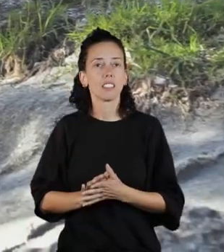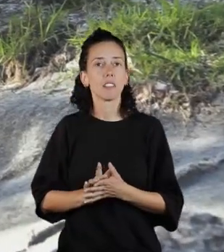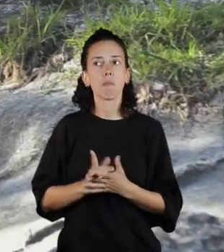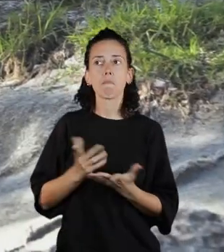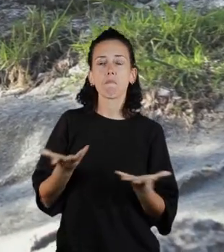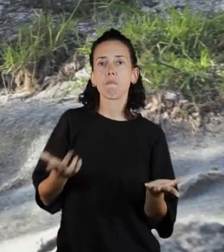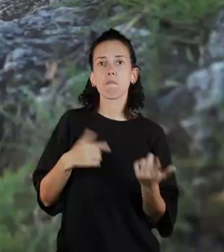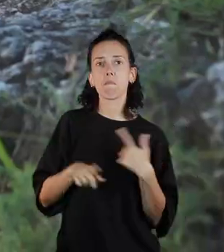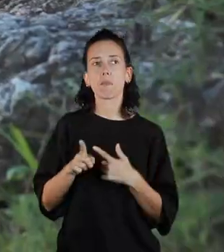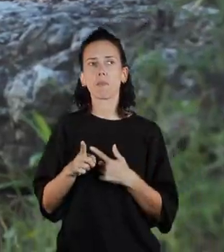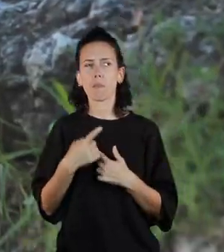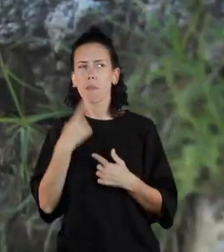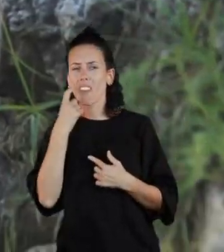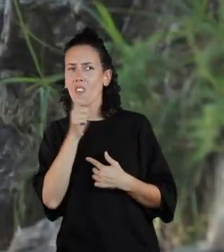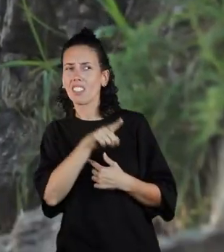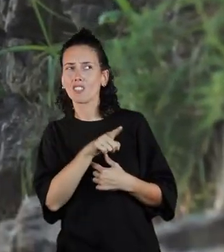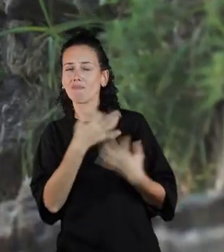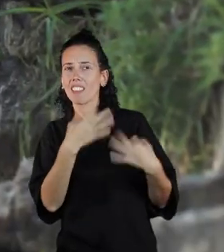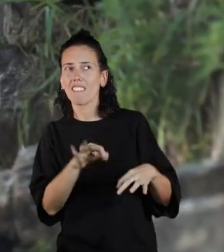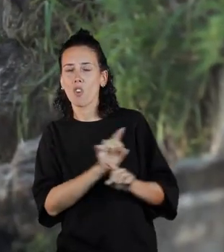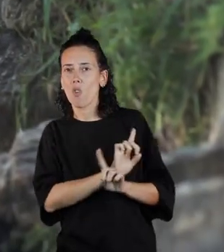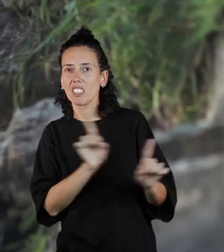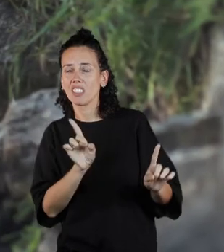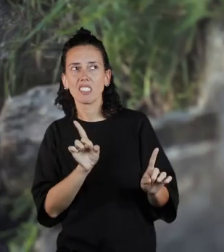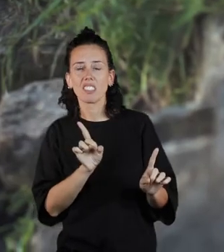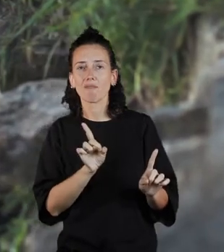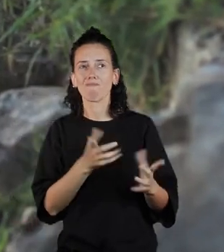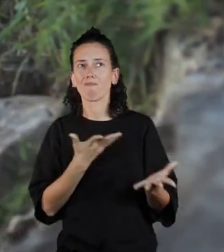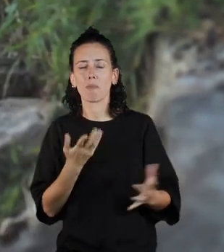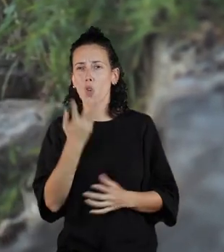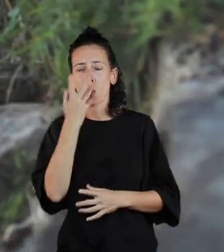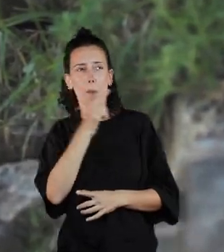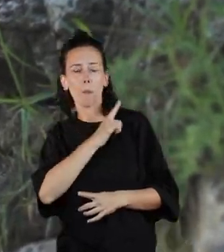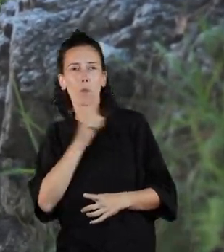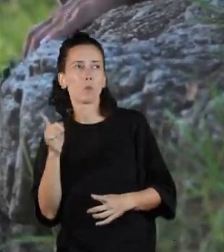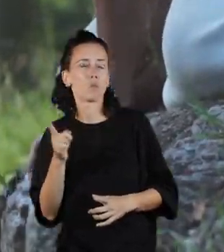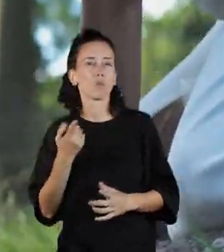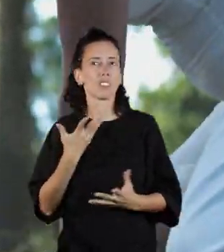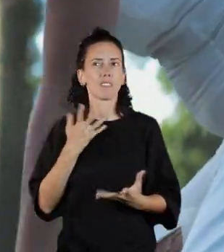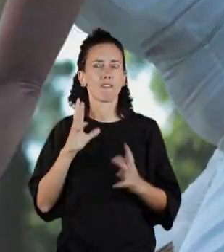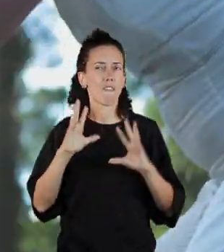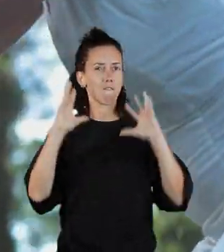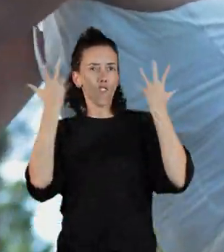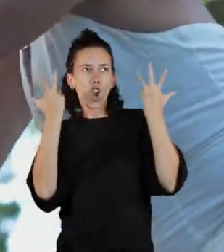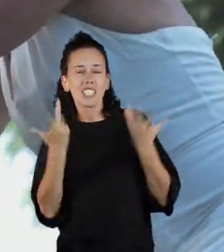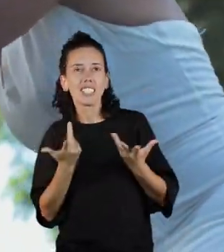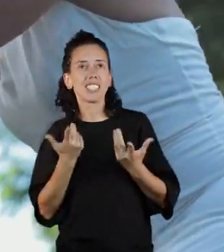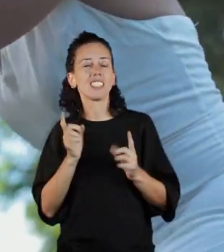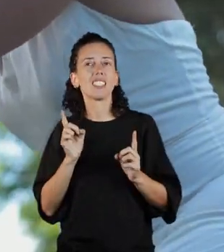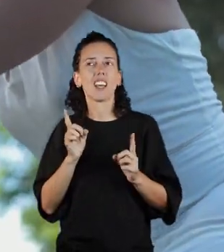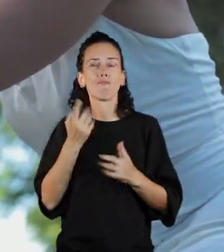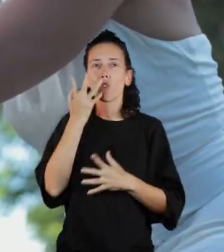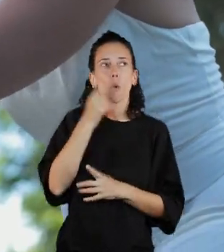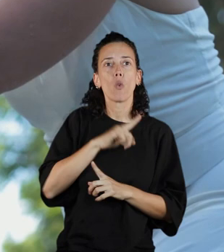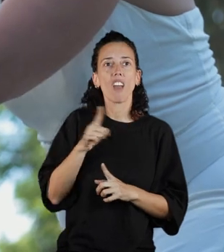Pero sentía que eso no era sano. No era sano para mí estar llegando a los extremos para ser